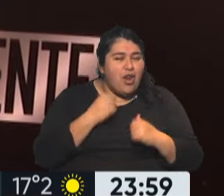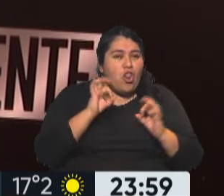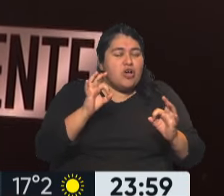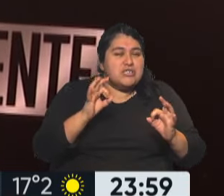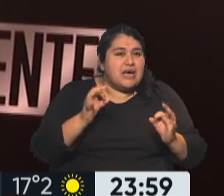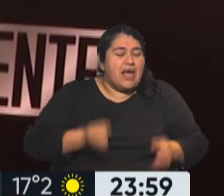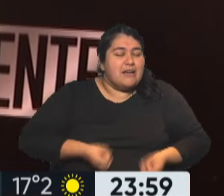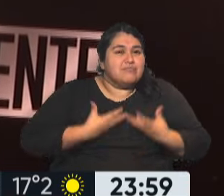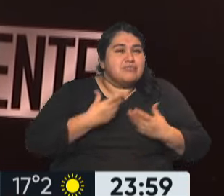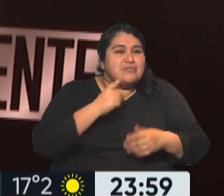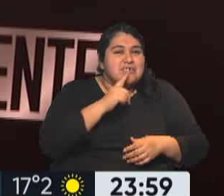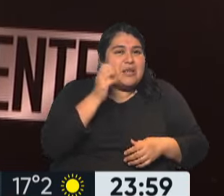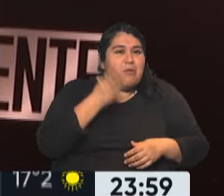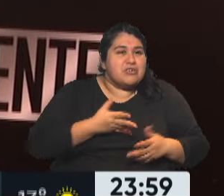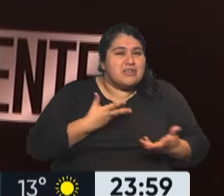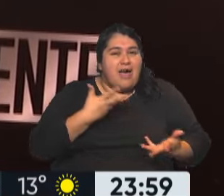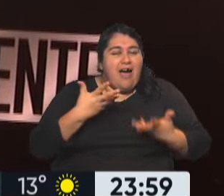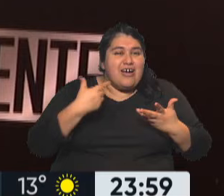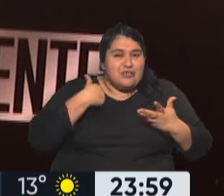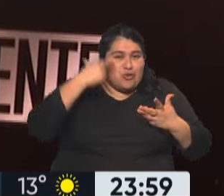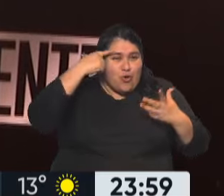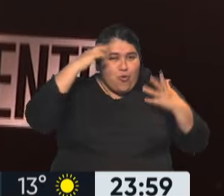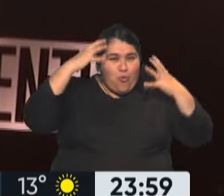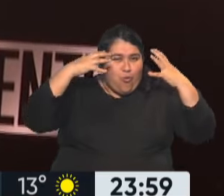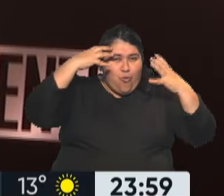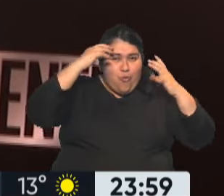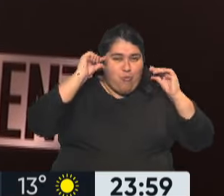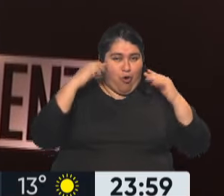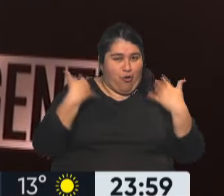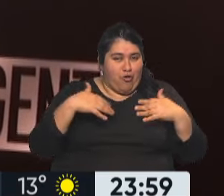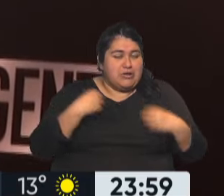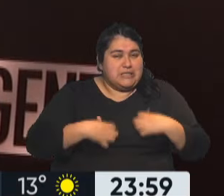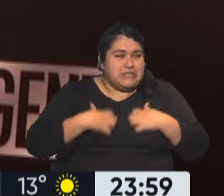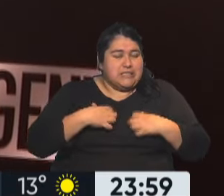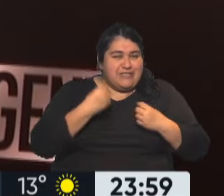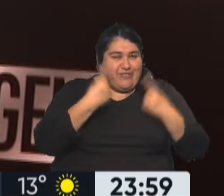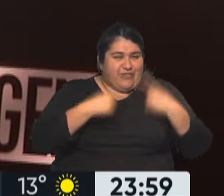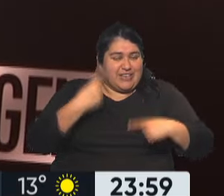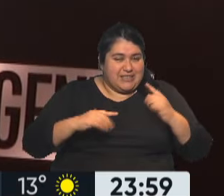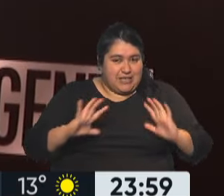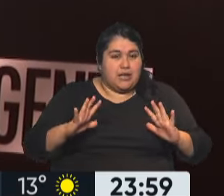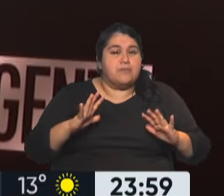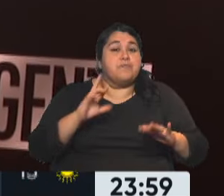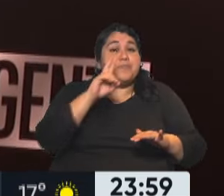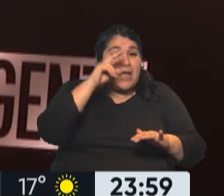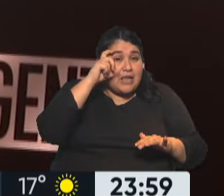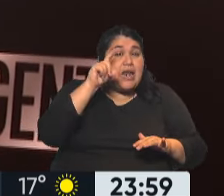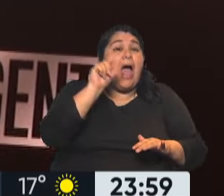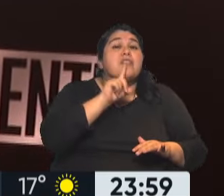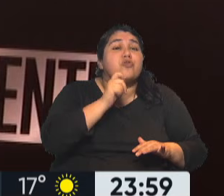reaccionar todavía, estoy ahí como en una nube. Así que, demasiadas emociones. Pero muy contento, y con Relatos, obvio,